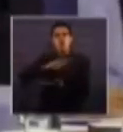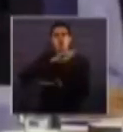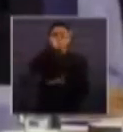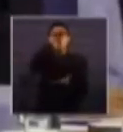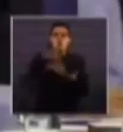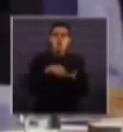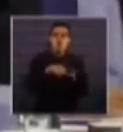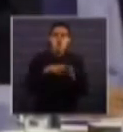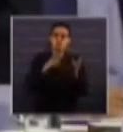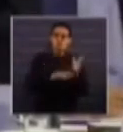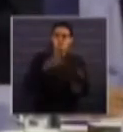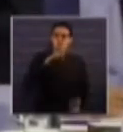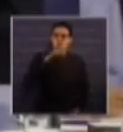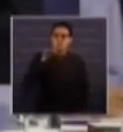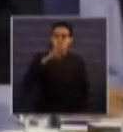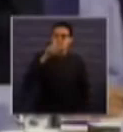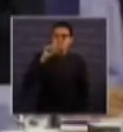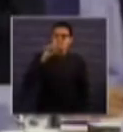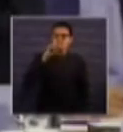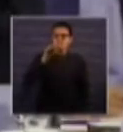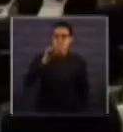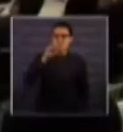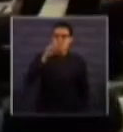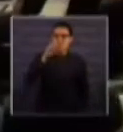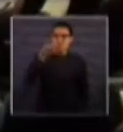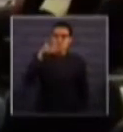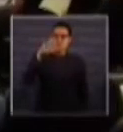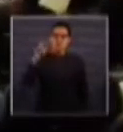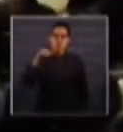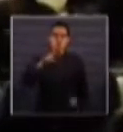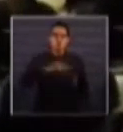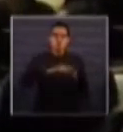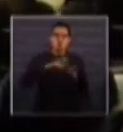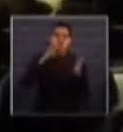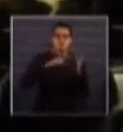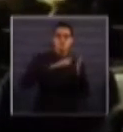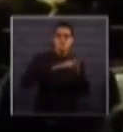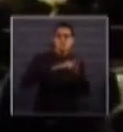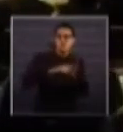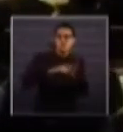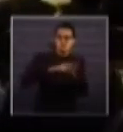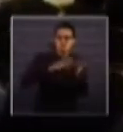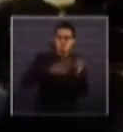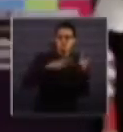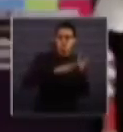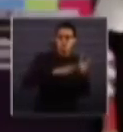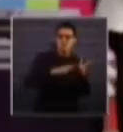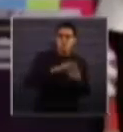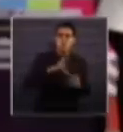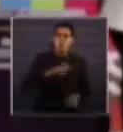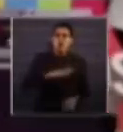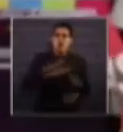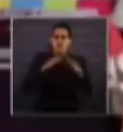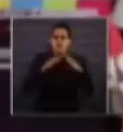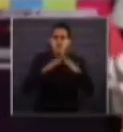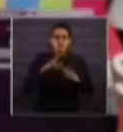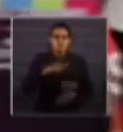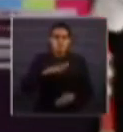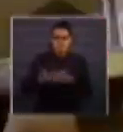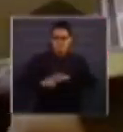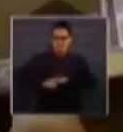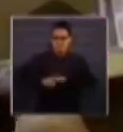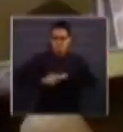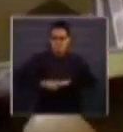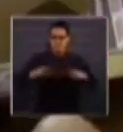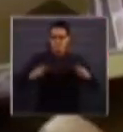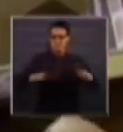está poblada prácticamente. Tiene unos cuantos habitantes que visitan particularmente a final del año.